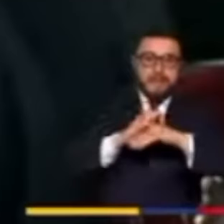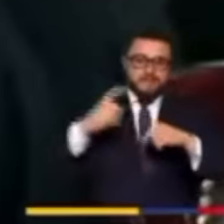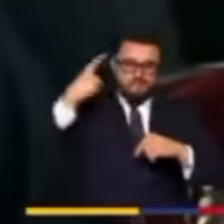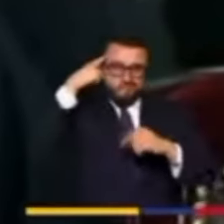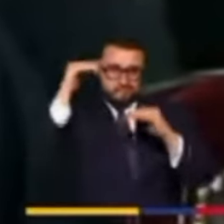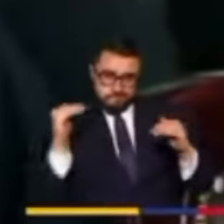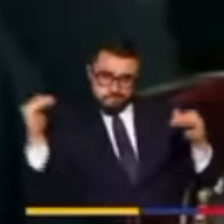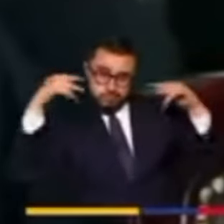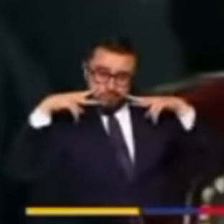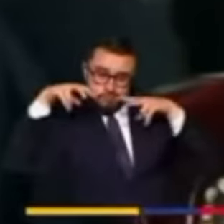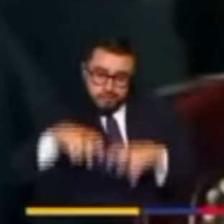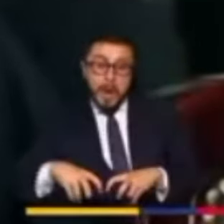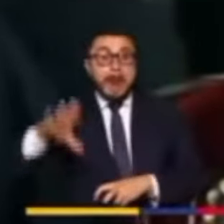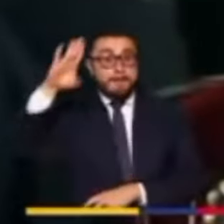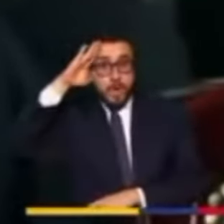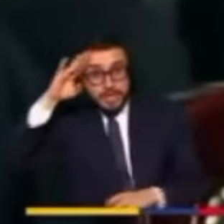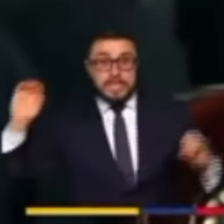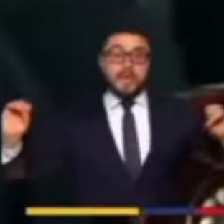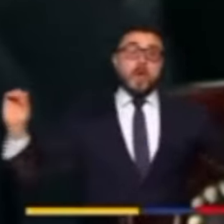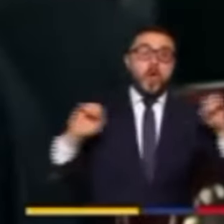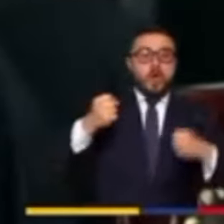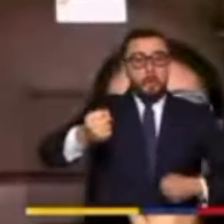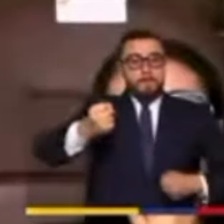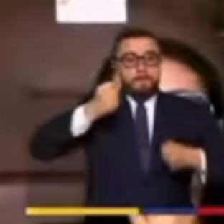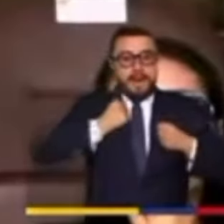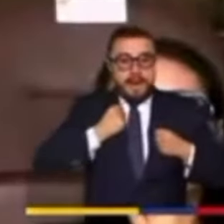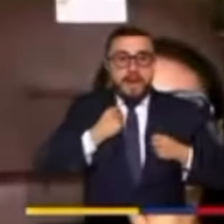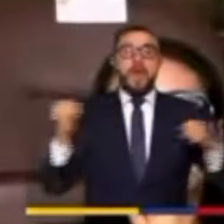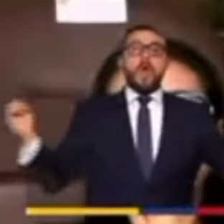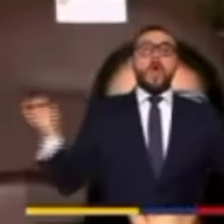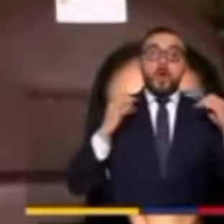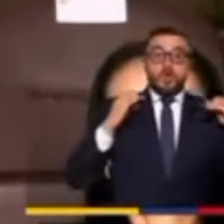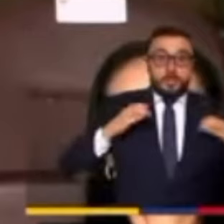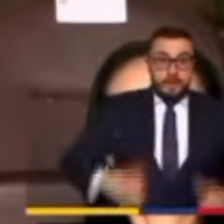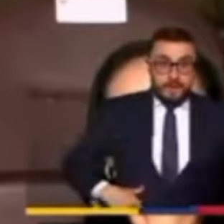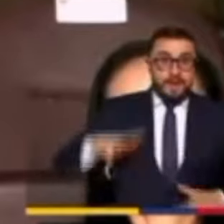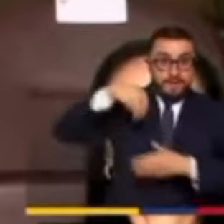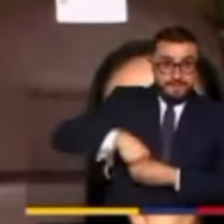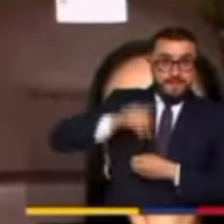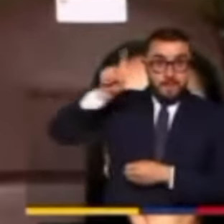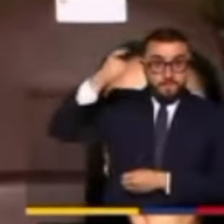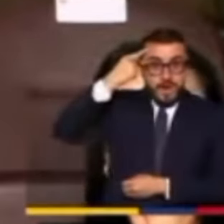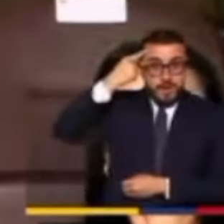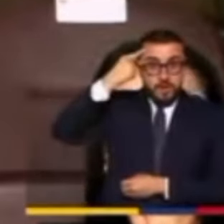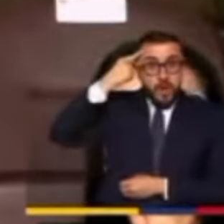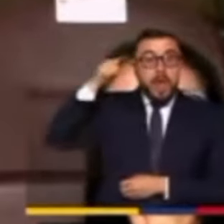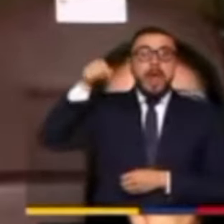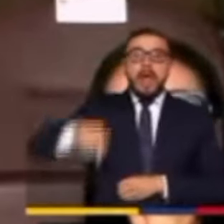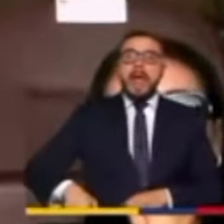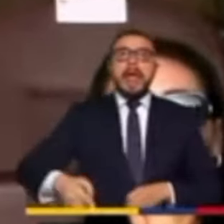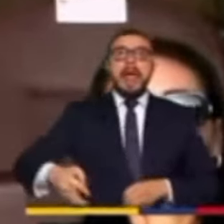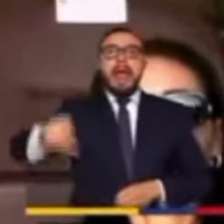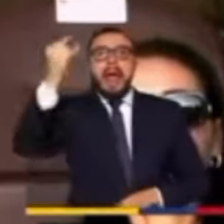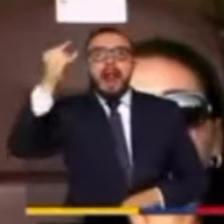de inteligencia, ni policial, ni militar, ni civil del gobierno va